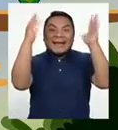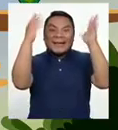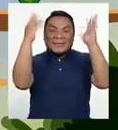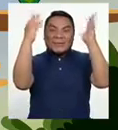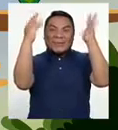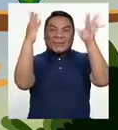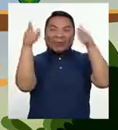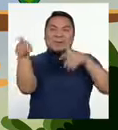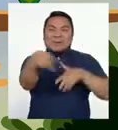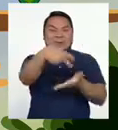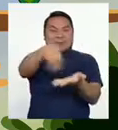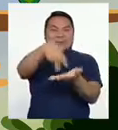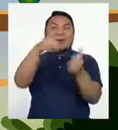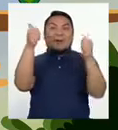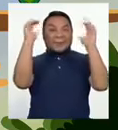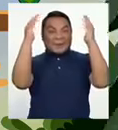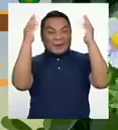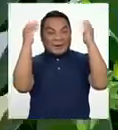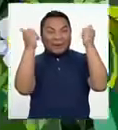¡Bravo! ¡Qué buen baile!